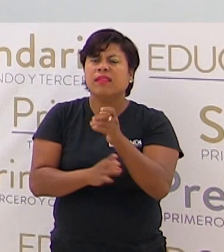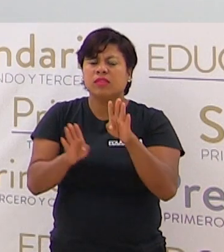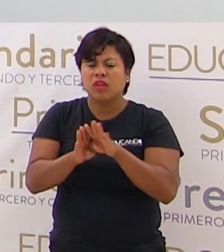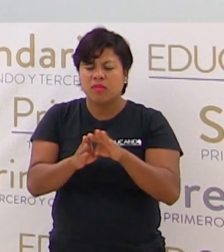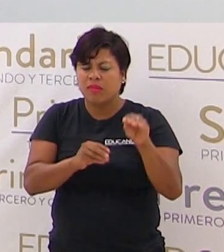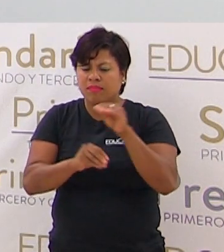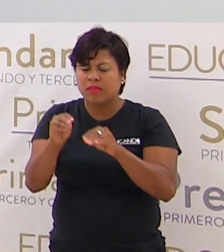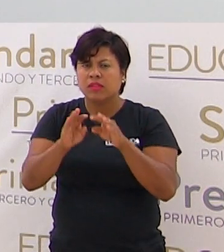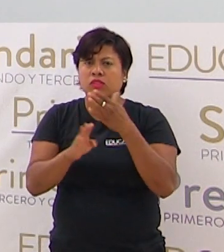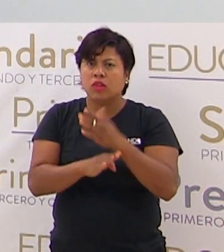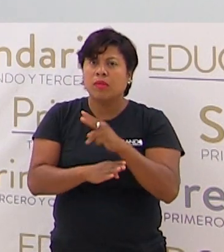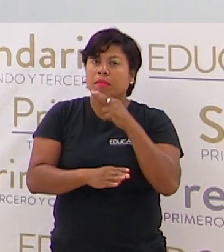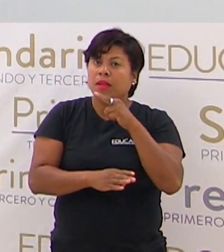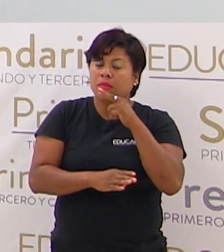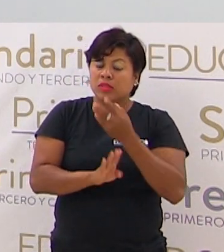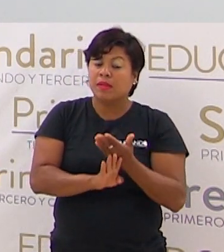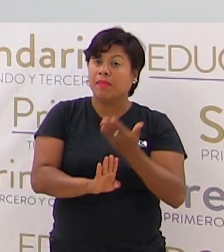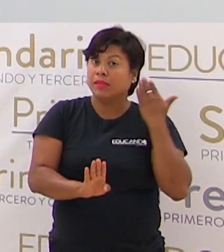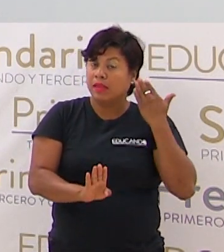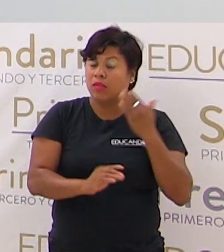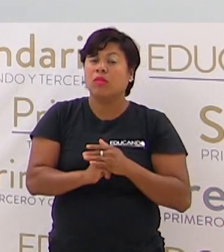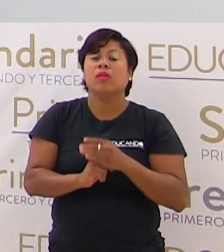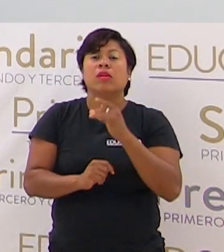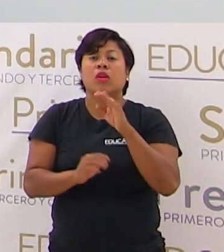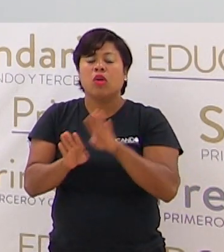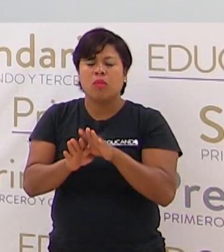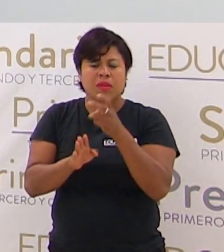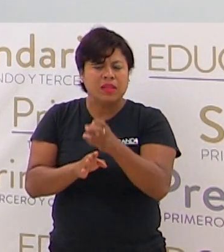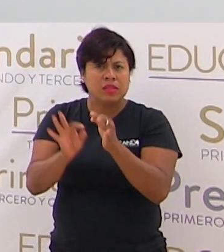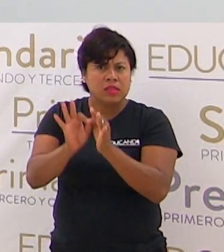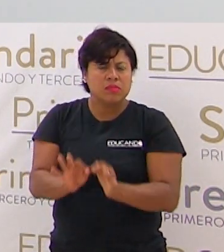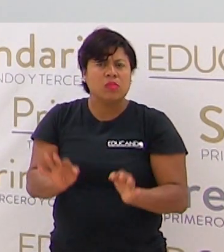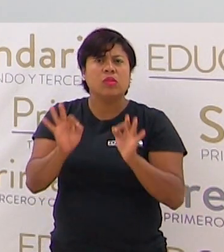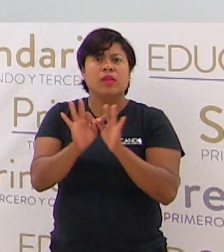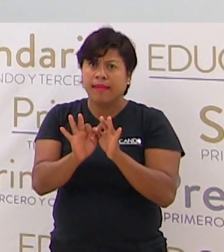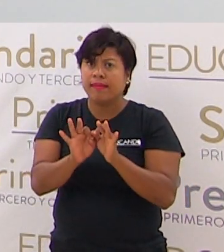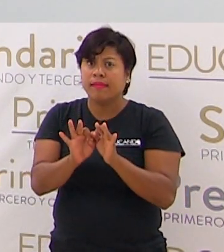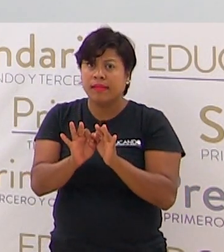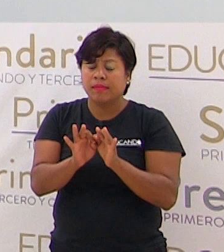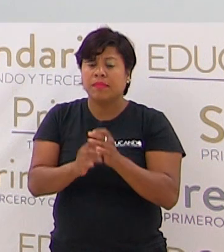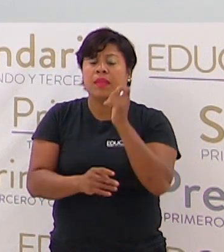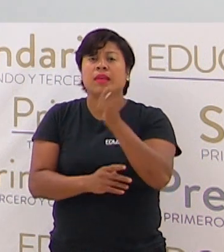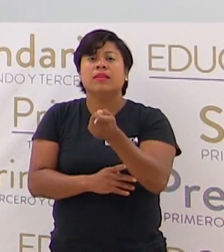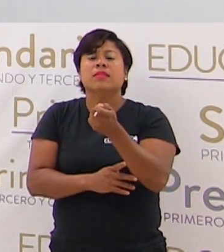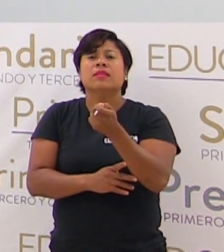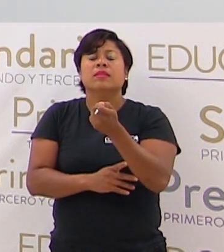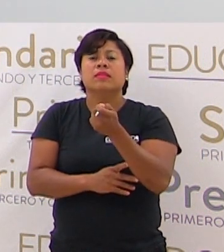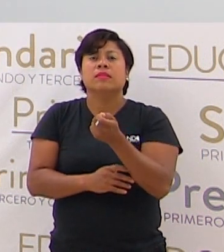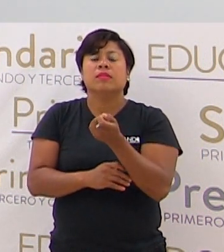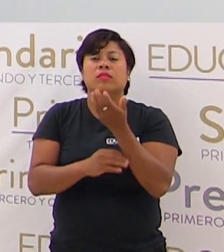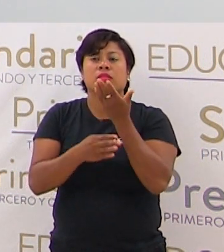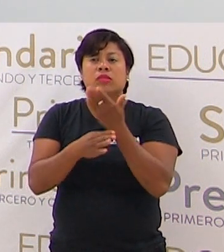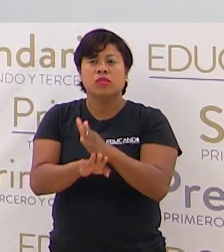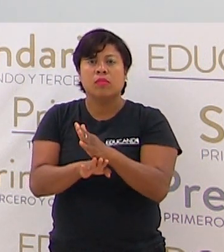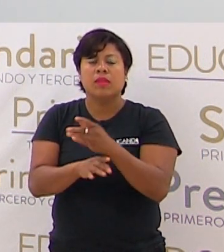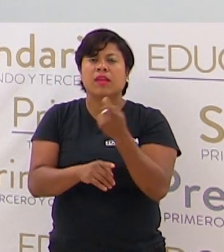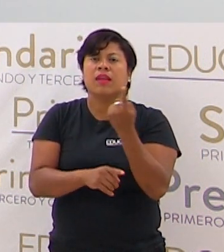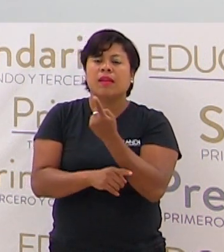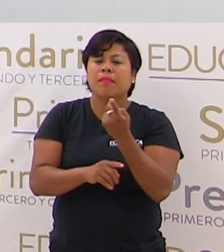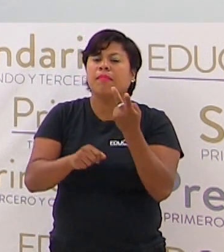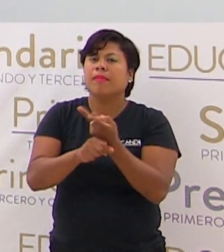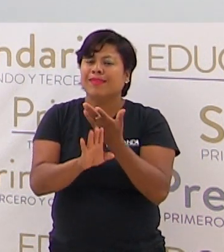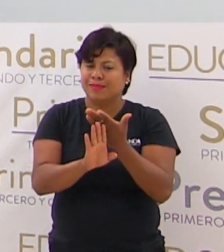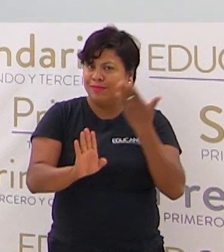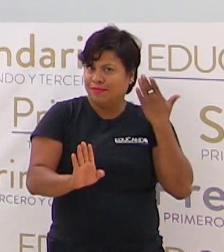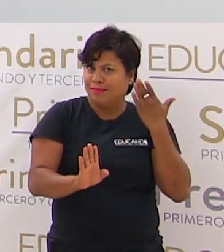la conjugación de los verbos en pretérito, como parte fundamental de lo que es y de lo que fue una acción